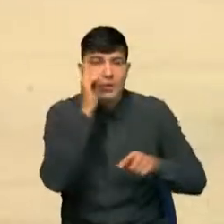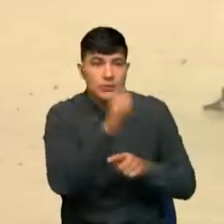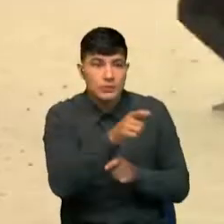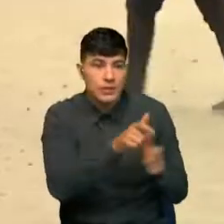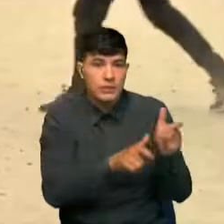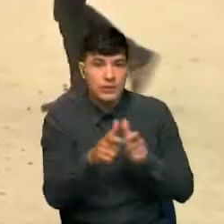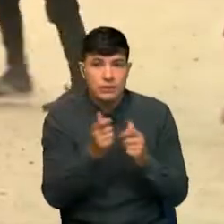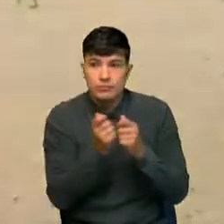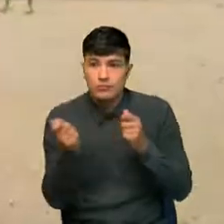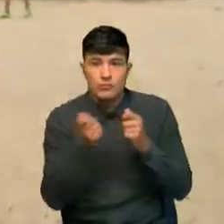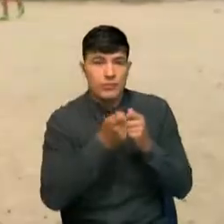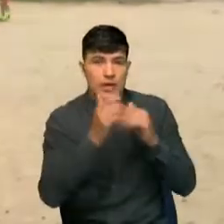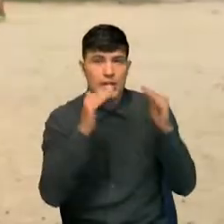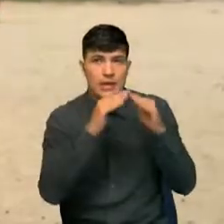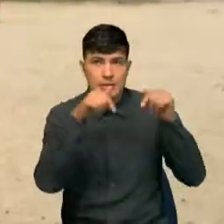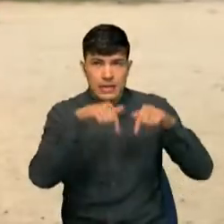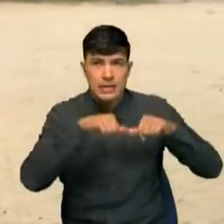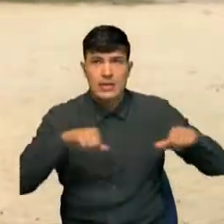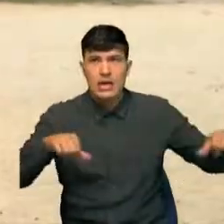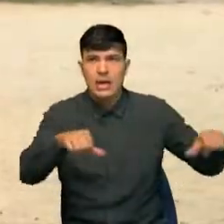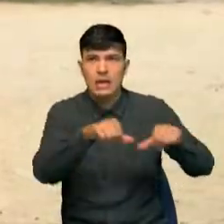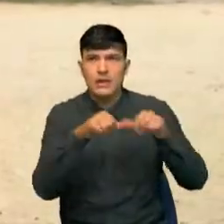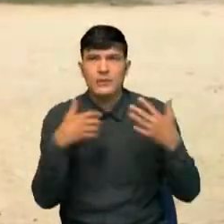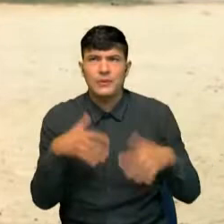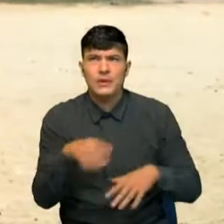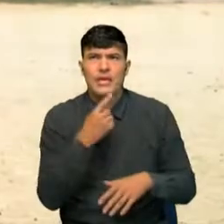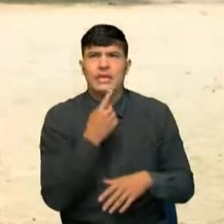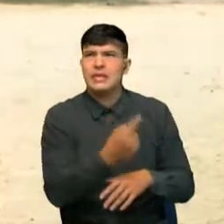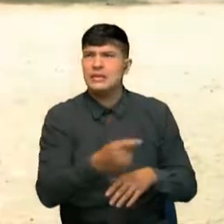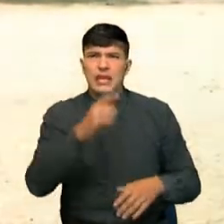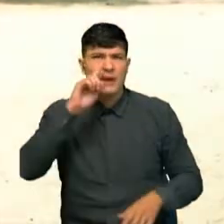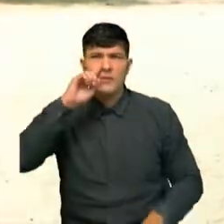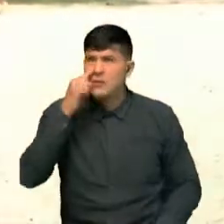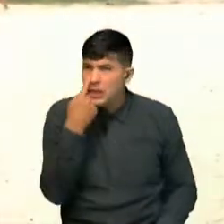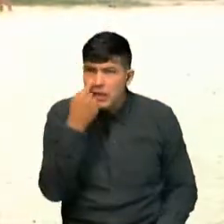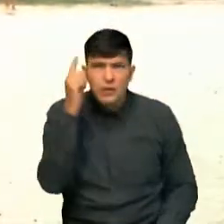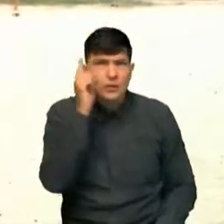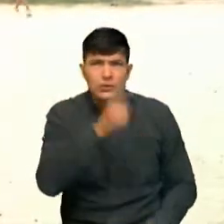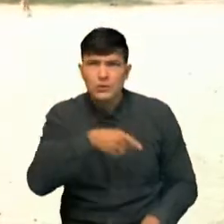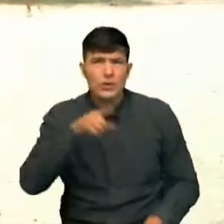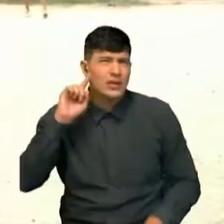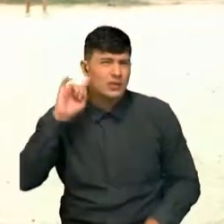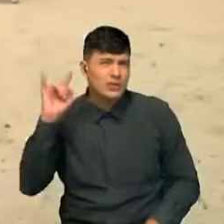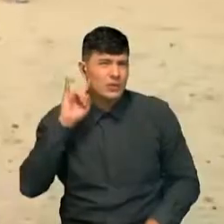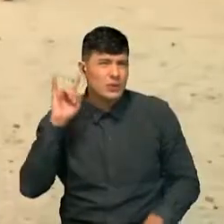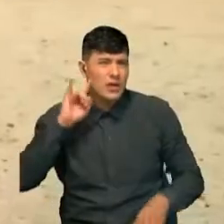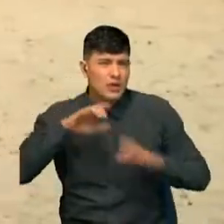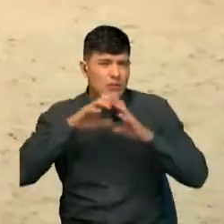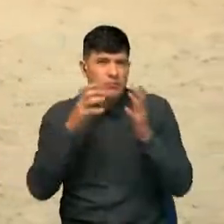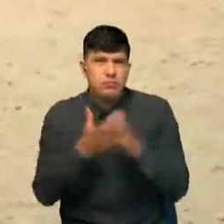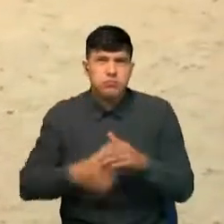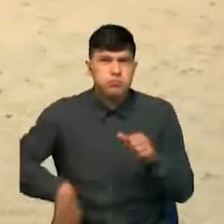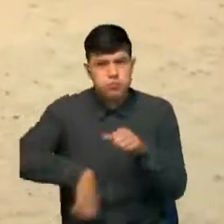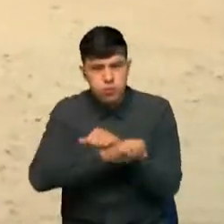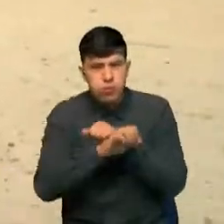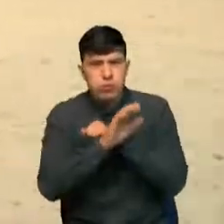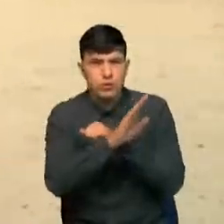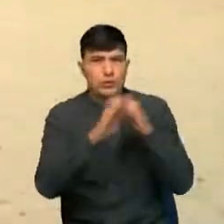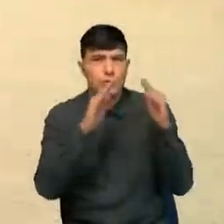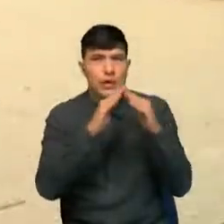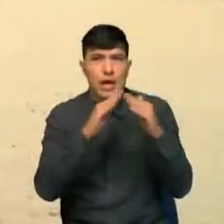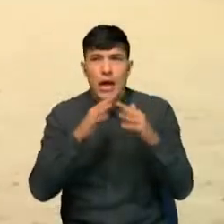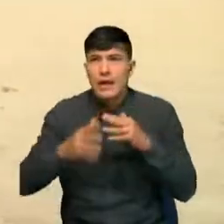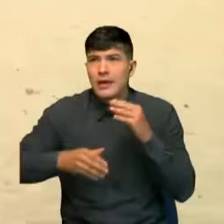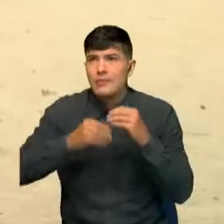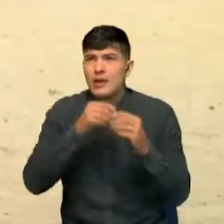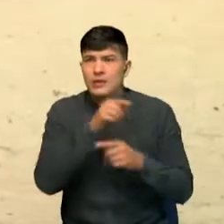tienen viviendas al lado del espacio recreativo dicen estar aburridas con los golpes de los balones en sus viviendas y aseguran que